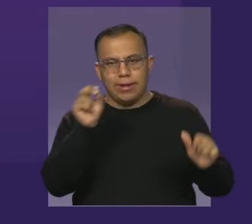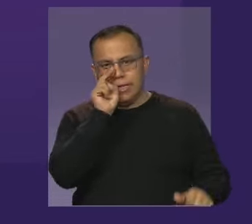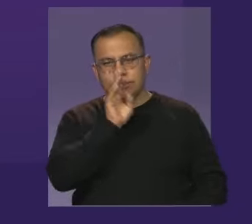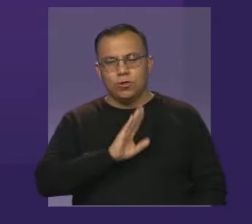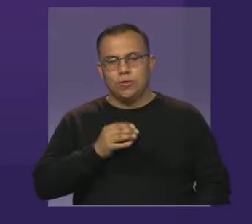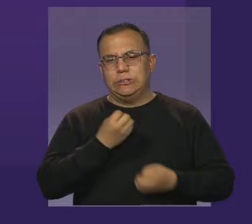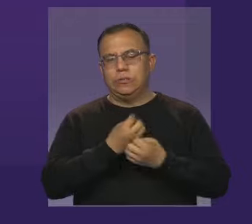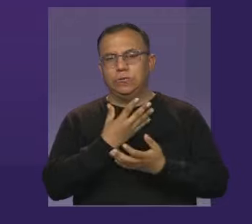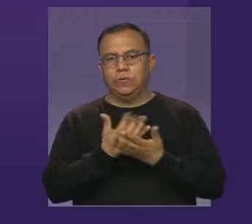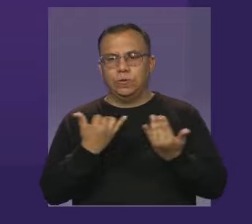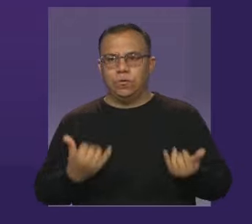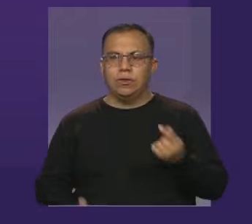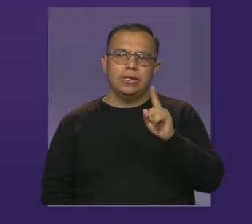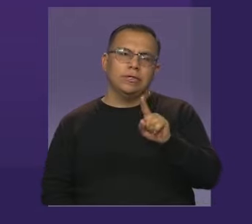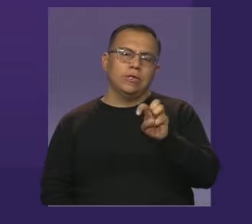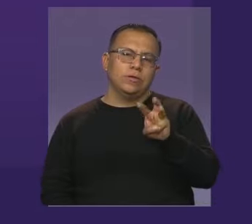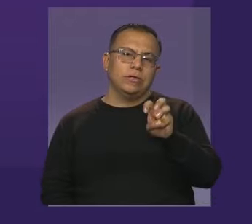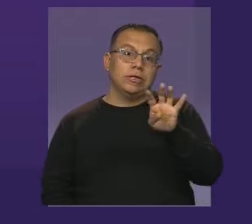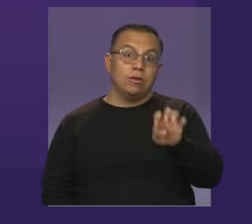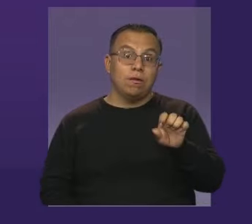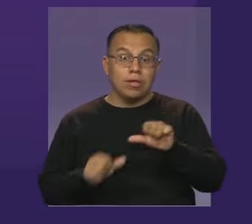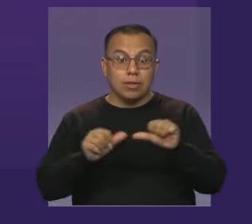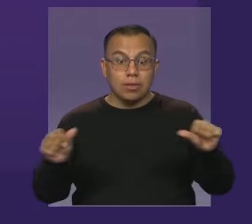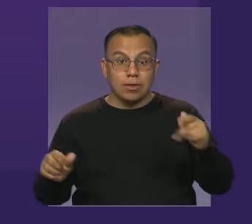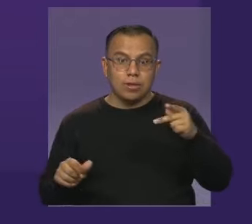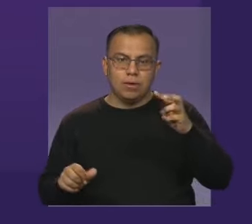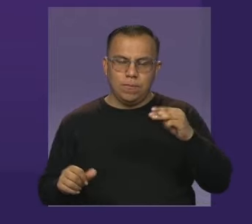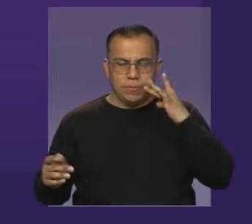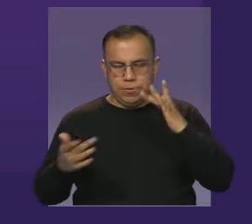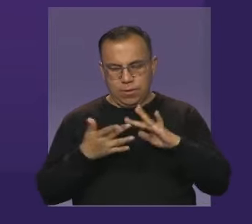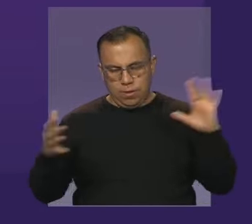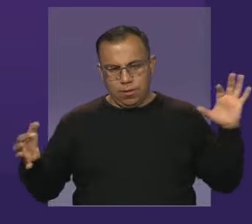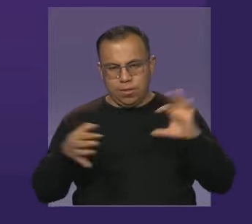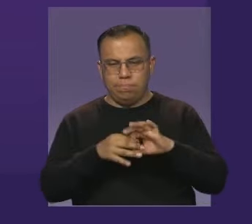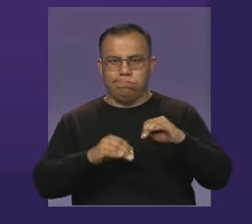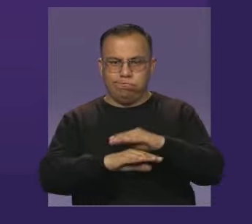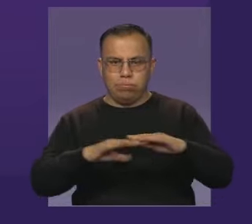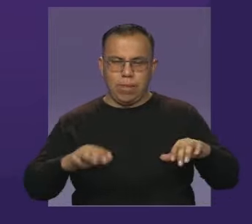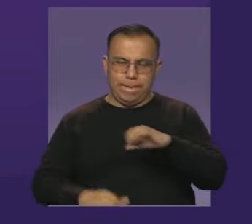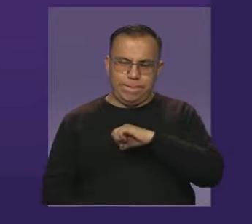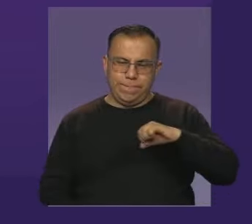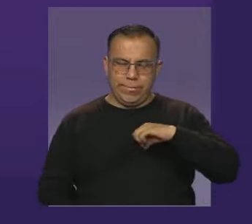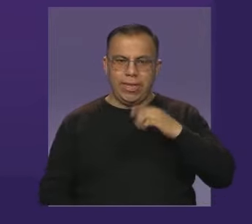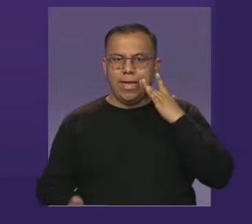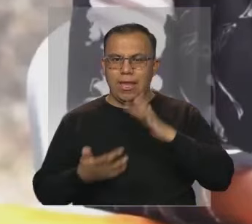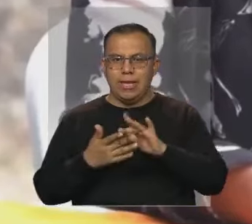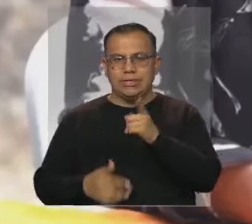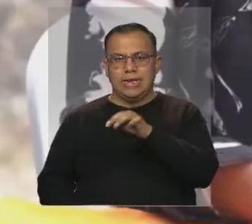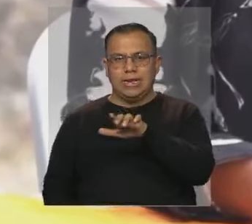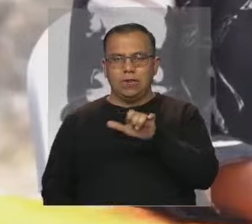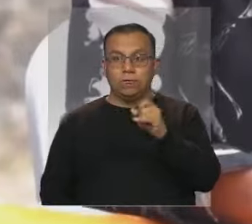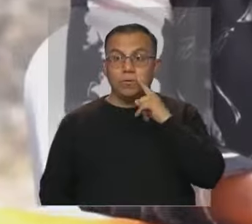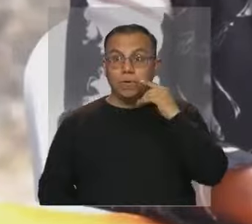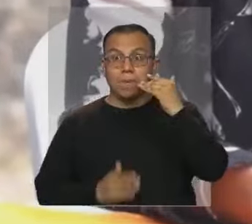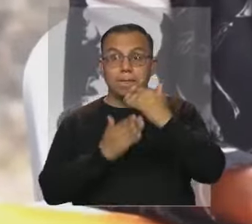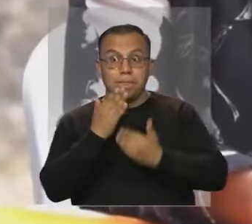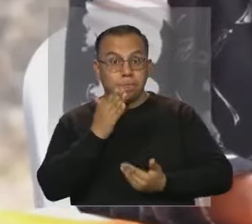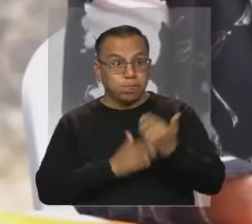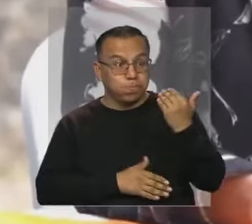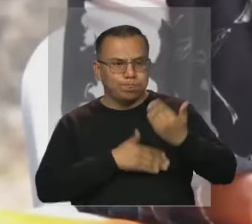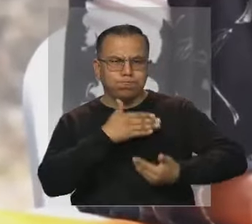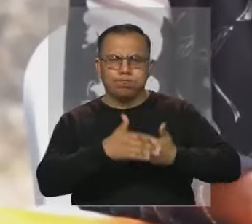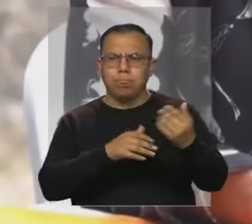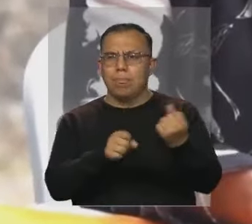infraestructura y 189 km hacen parte de la red ferria Privada de serrejón estas iniciativas han contado